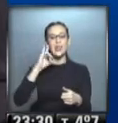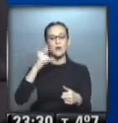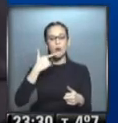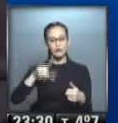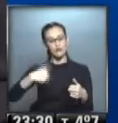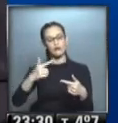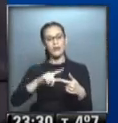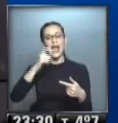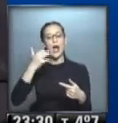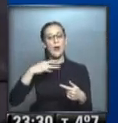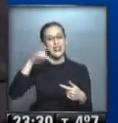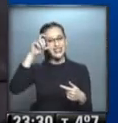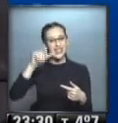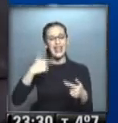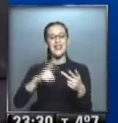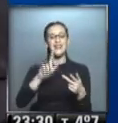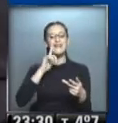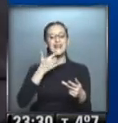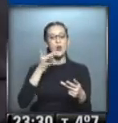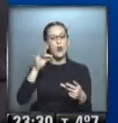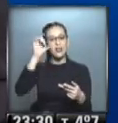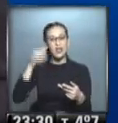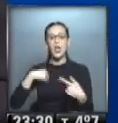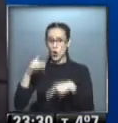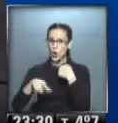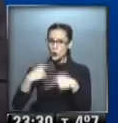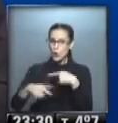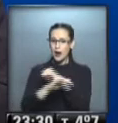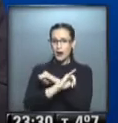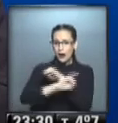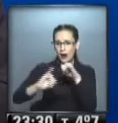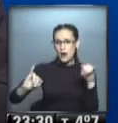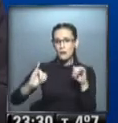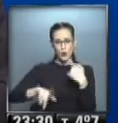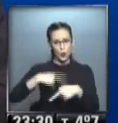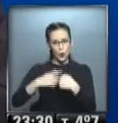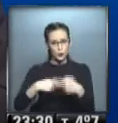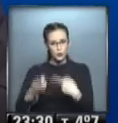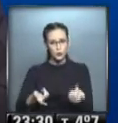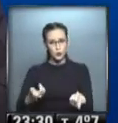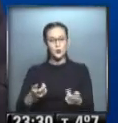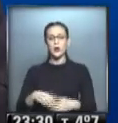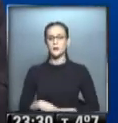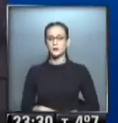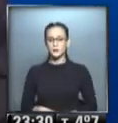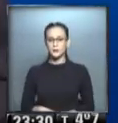Martínez Ovalde, siguen de campaña como todos los candidatos que ahora sí ya han sido elegidos y son